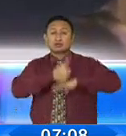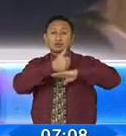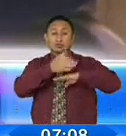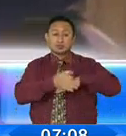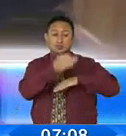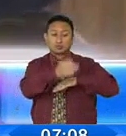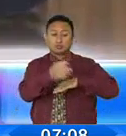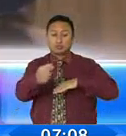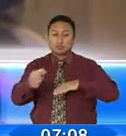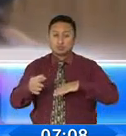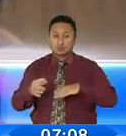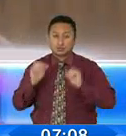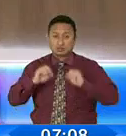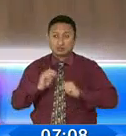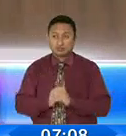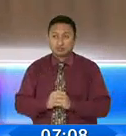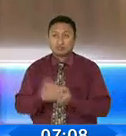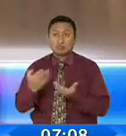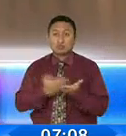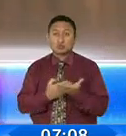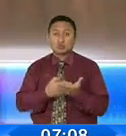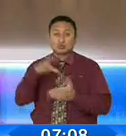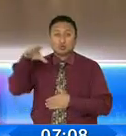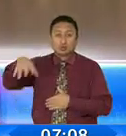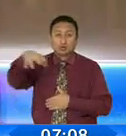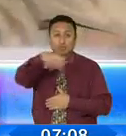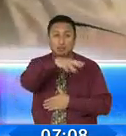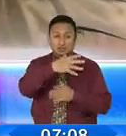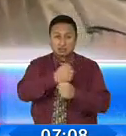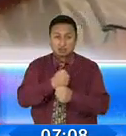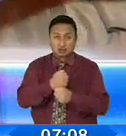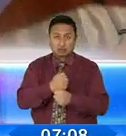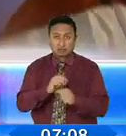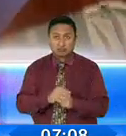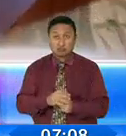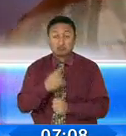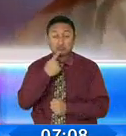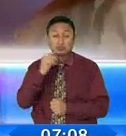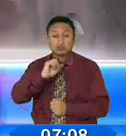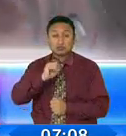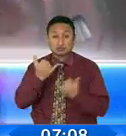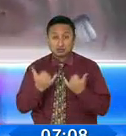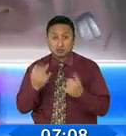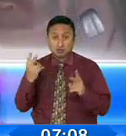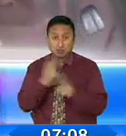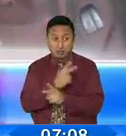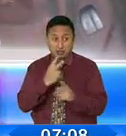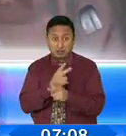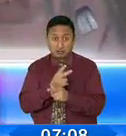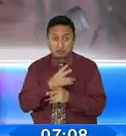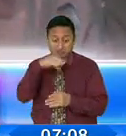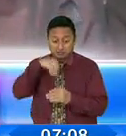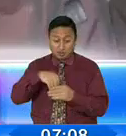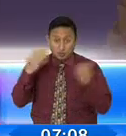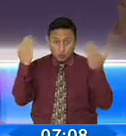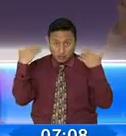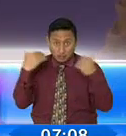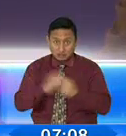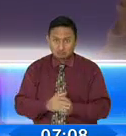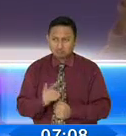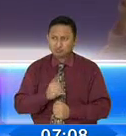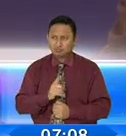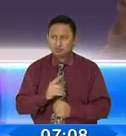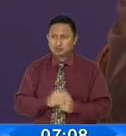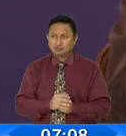para llevar a cabo una mesa provincial de seguridad, y es que aseguran que el peligro no solo está en Guayaquil. He realizado